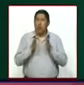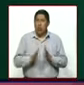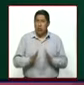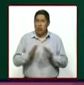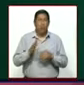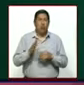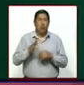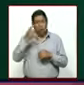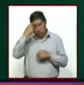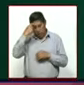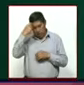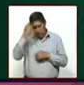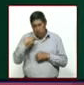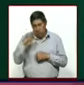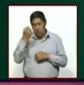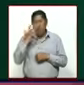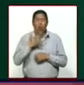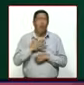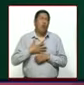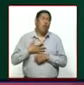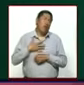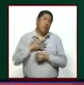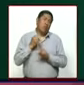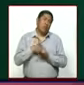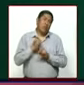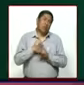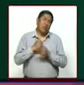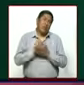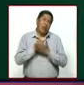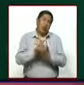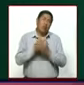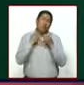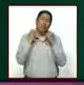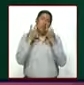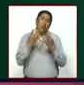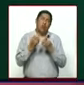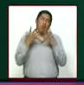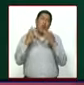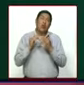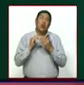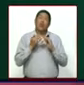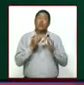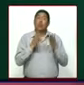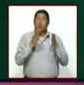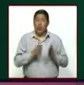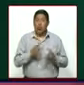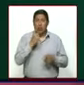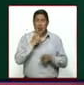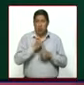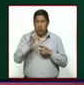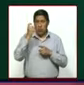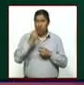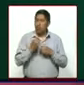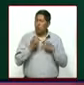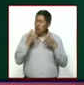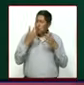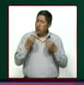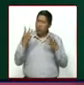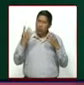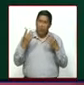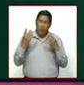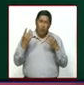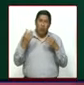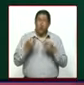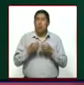promo. Por favor, hagamos un esfuerzo, sigamos ayudando porque hay muchas comunidades afectadas, mucho terreno que